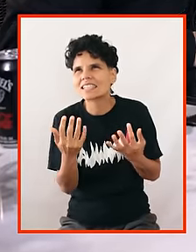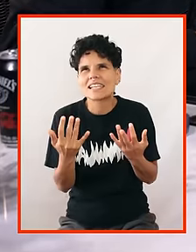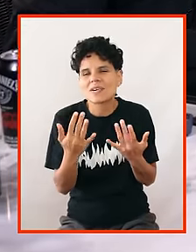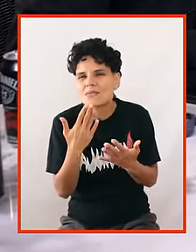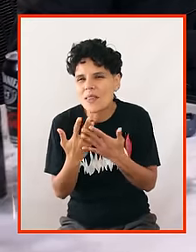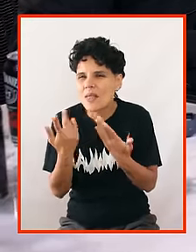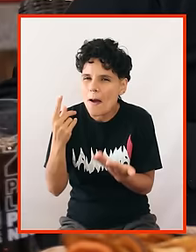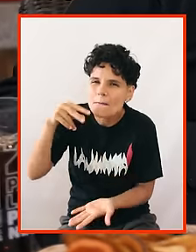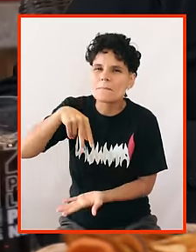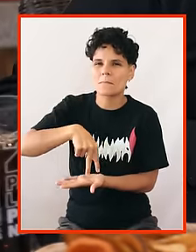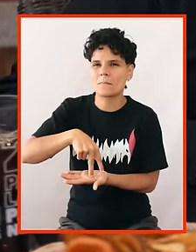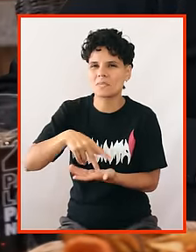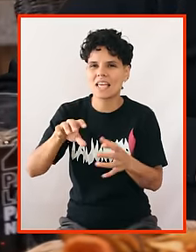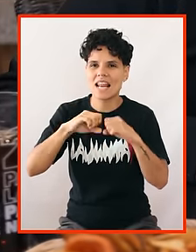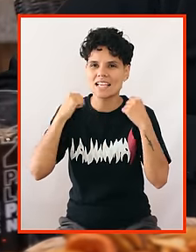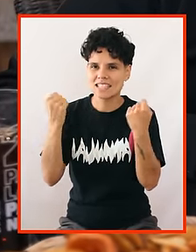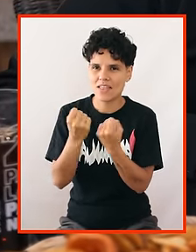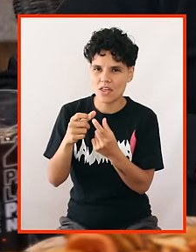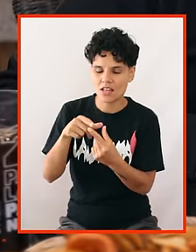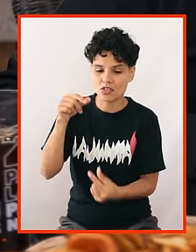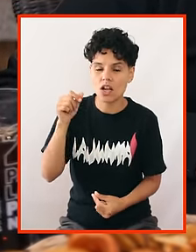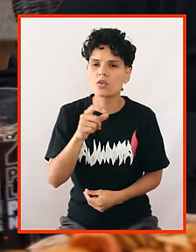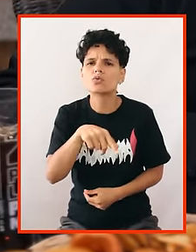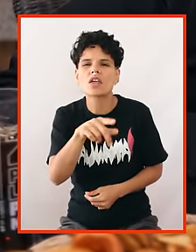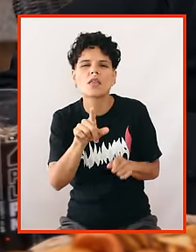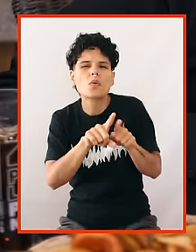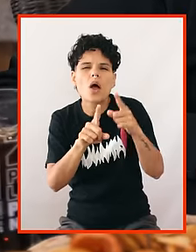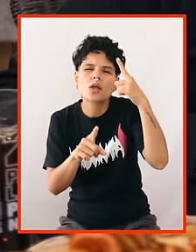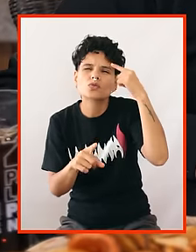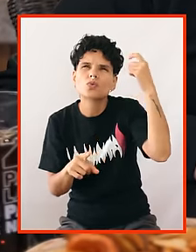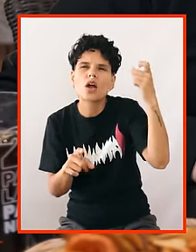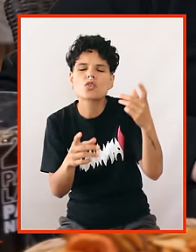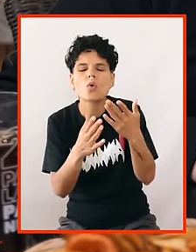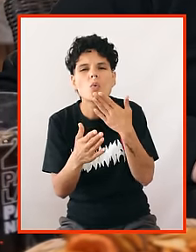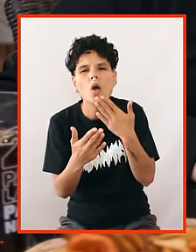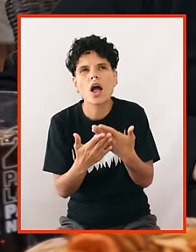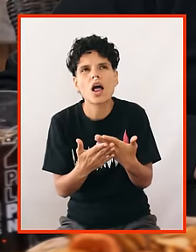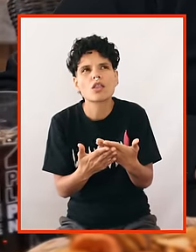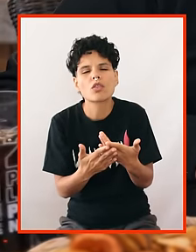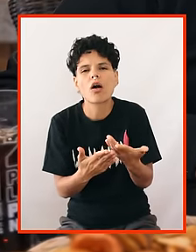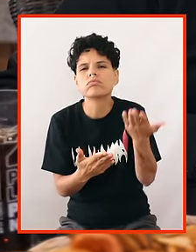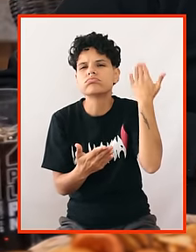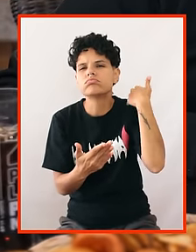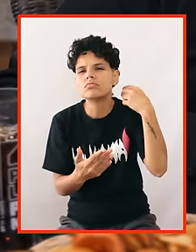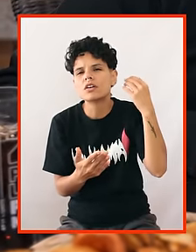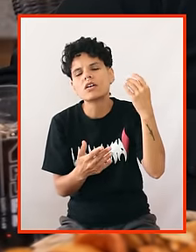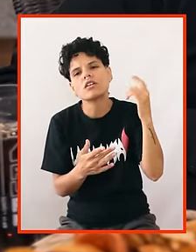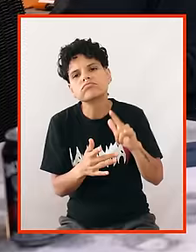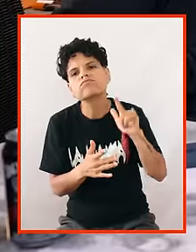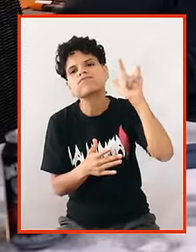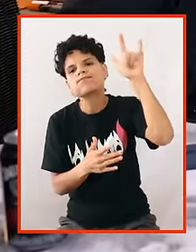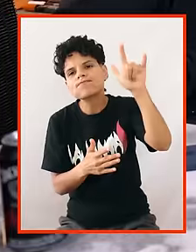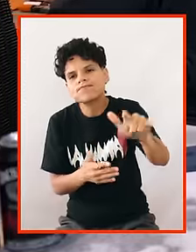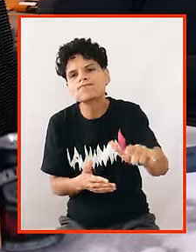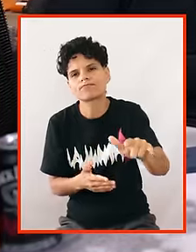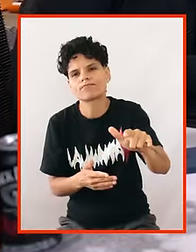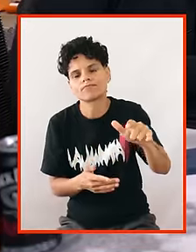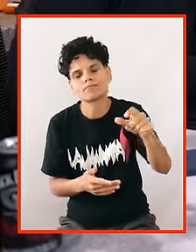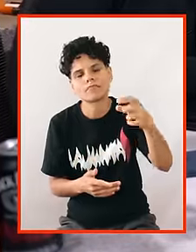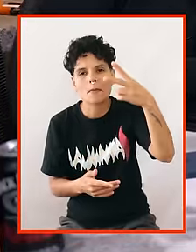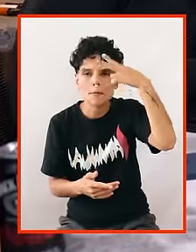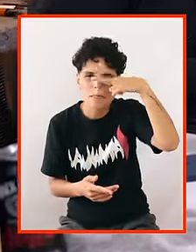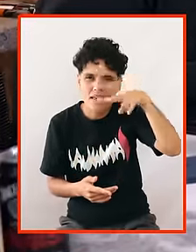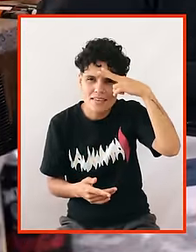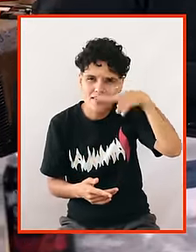¿no? Y el sueño de, por ejemplo, usted en México, la popularidad que tuvieron como banda, pero después usted que